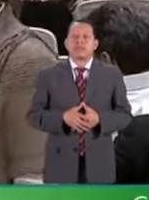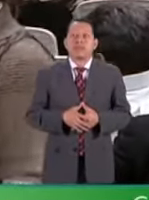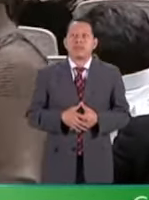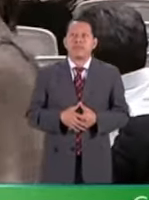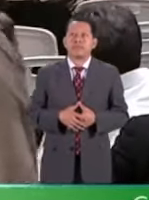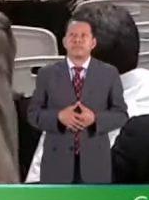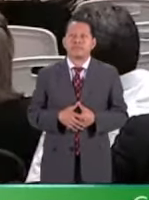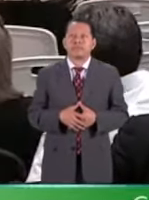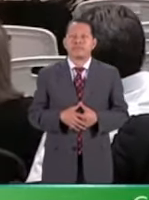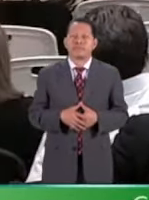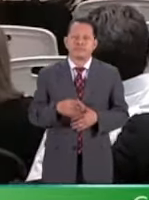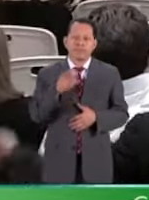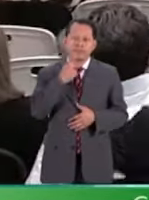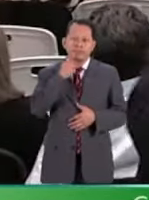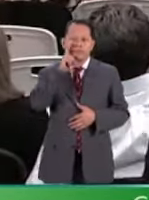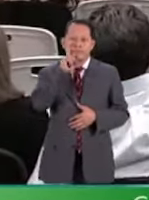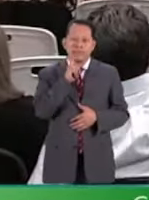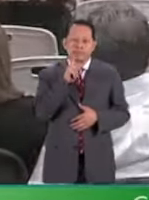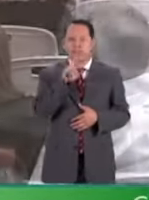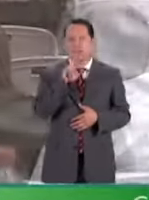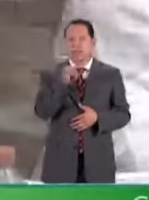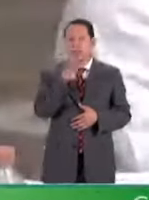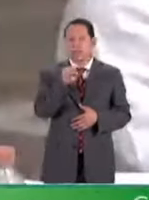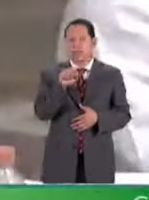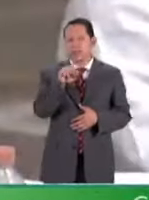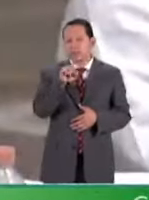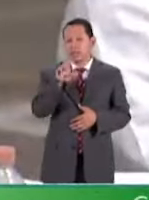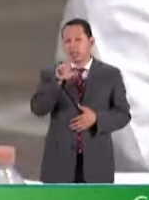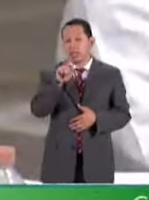cuánto Gracias diputada reyes de la Torre tiene ahora el uso